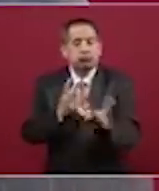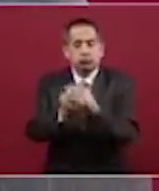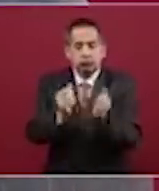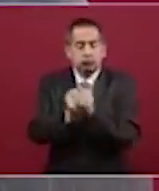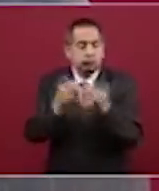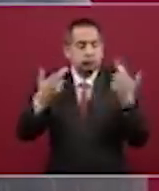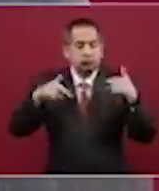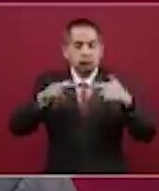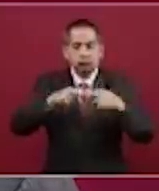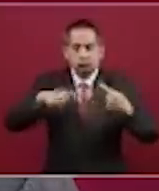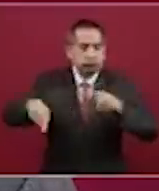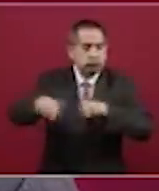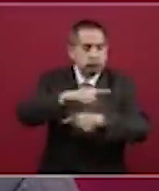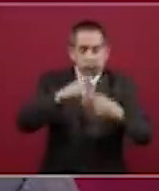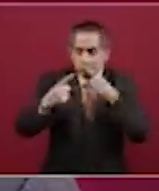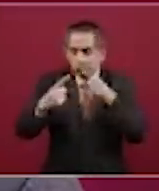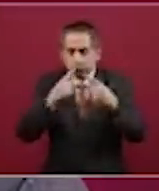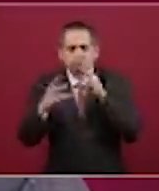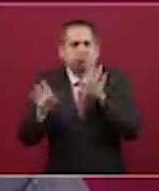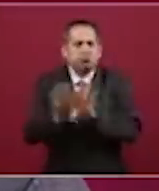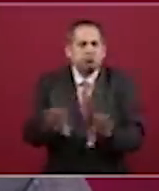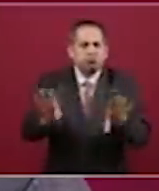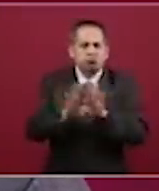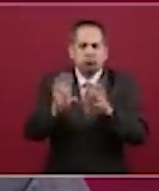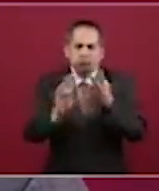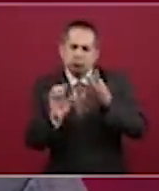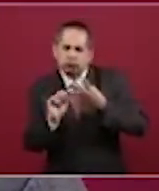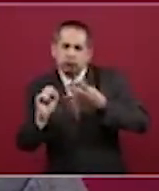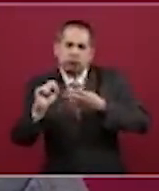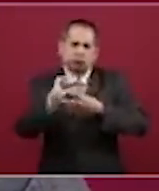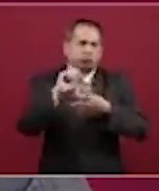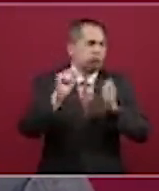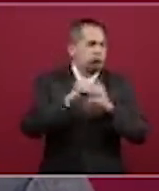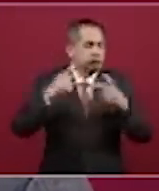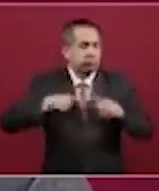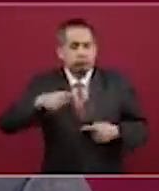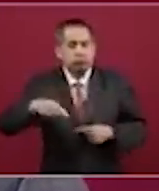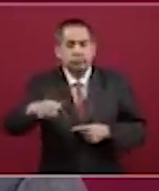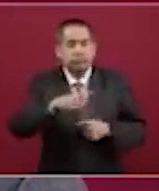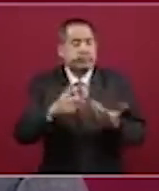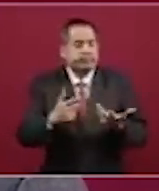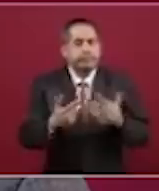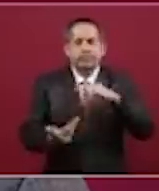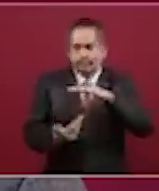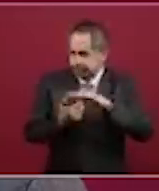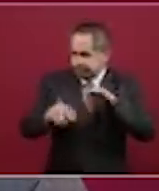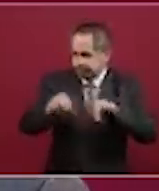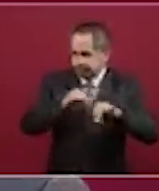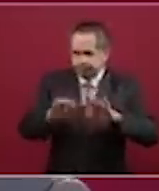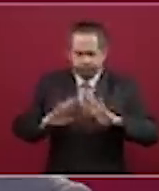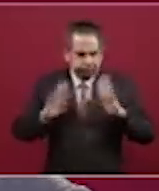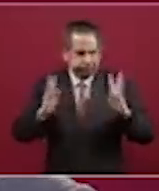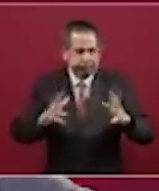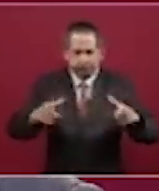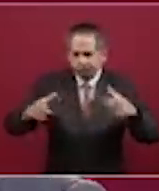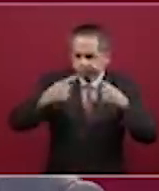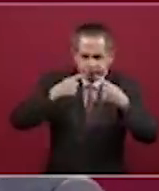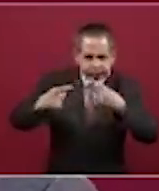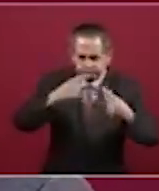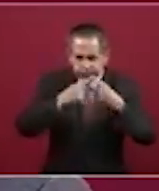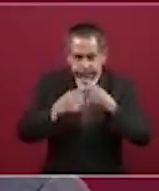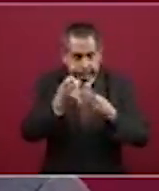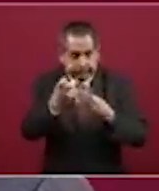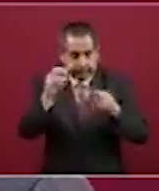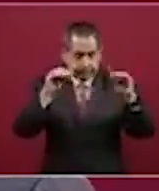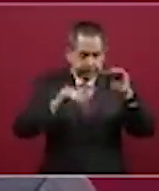con los maestros, junto con las maestras, junto con los agentes de la educación, en mesas de trabajo que van a ayudarnos a hacer las